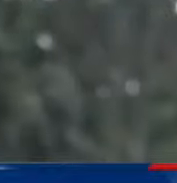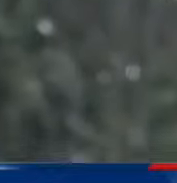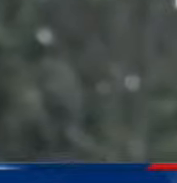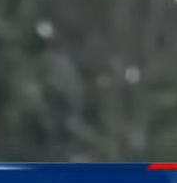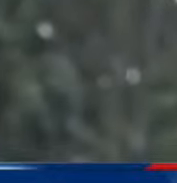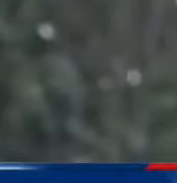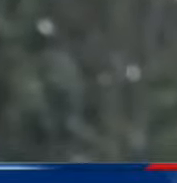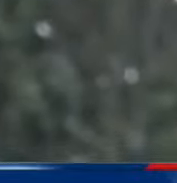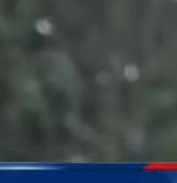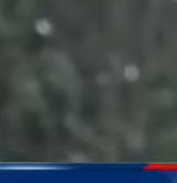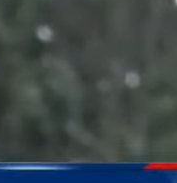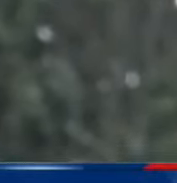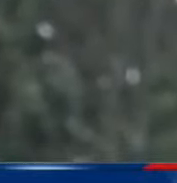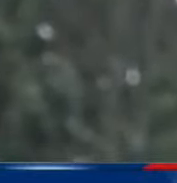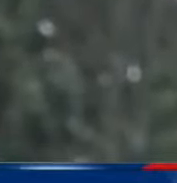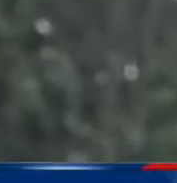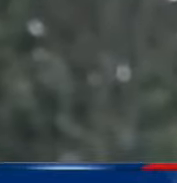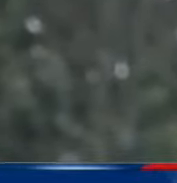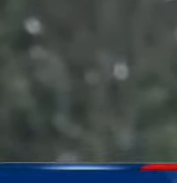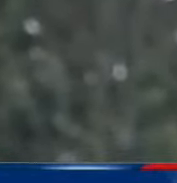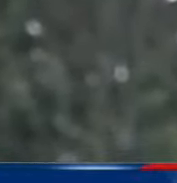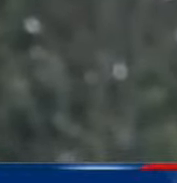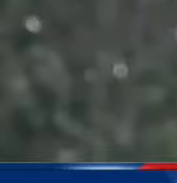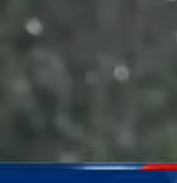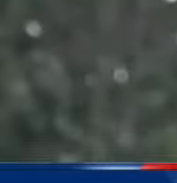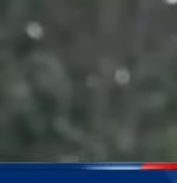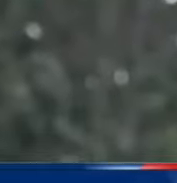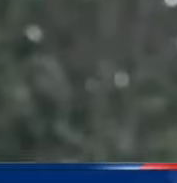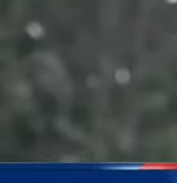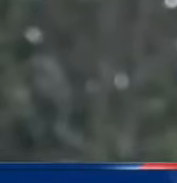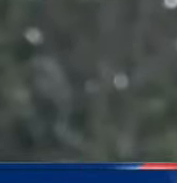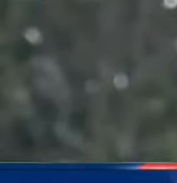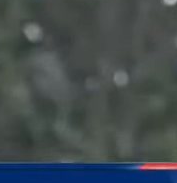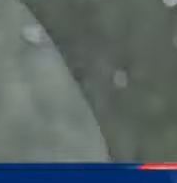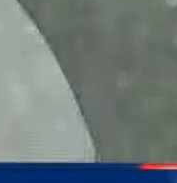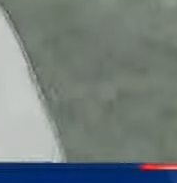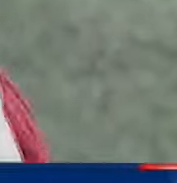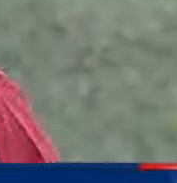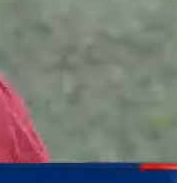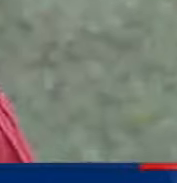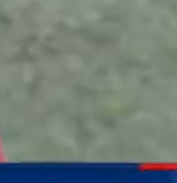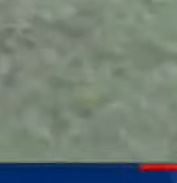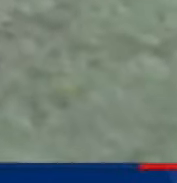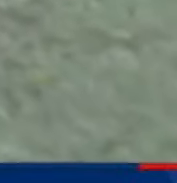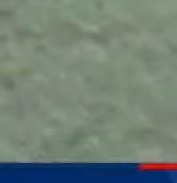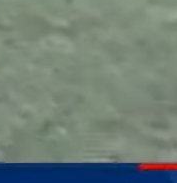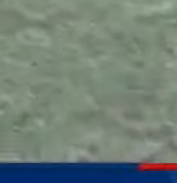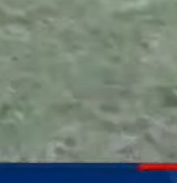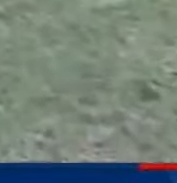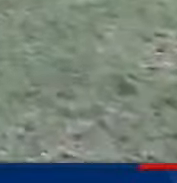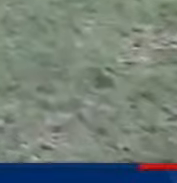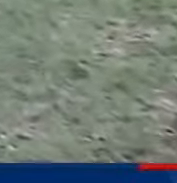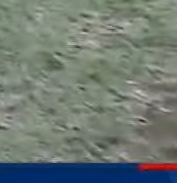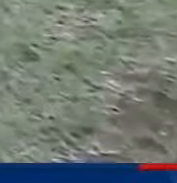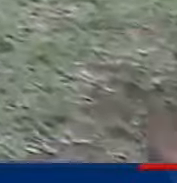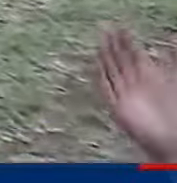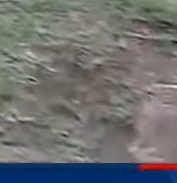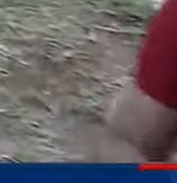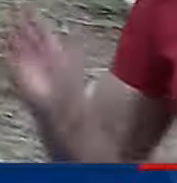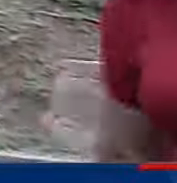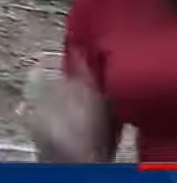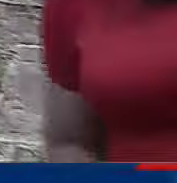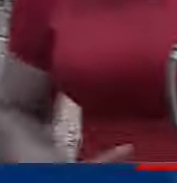el zaguán, alumbra, alumbra, alumbra, alumbrame el zaguán, que eso se acostumbra en la